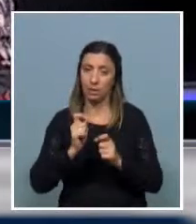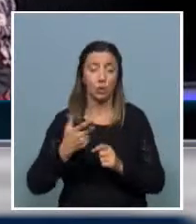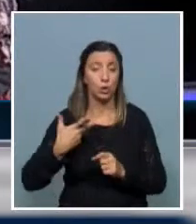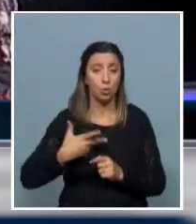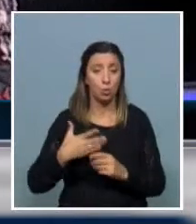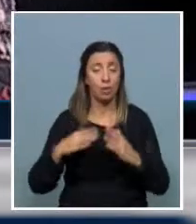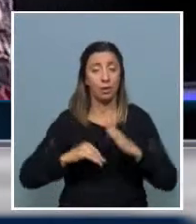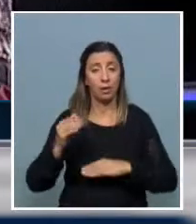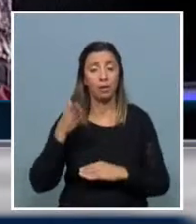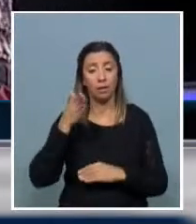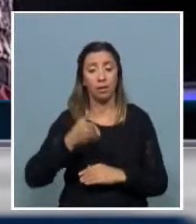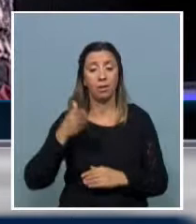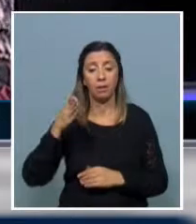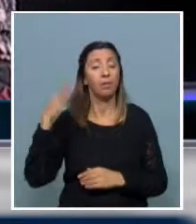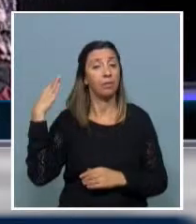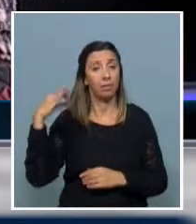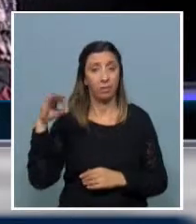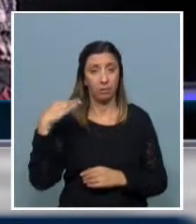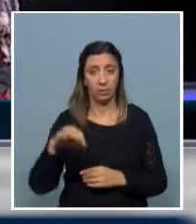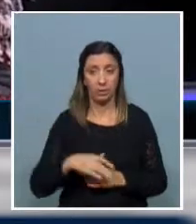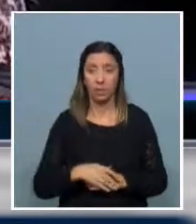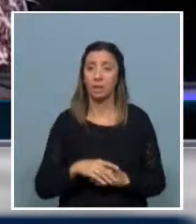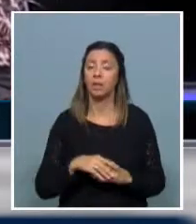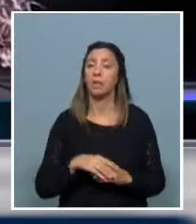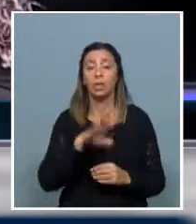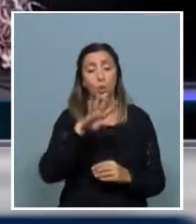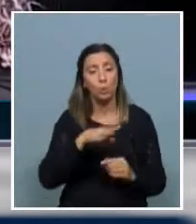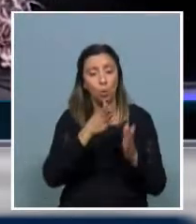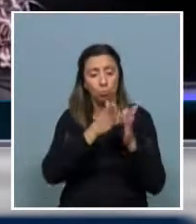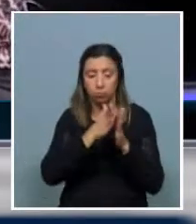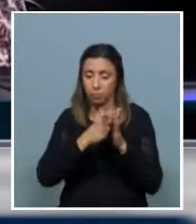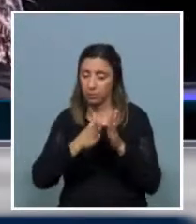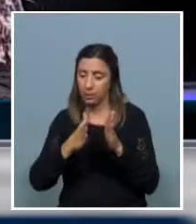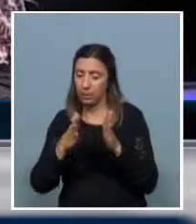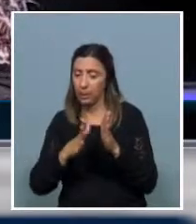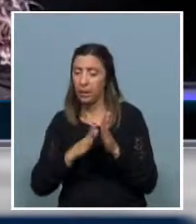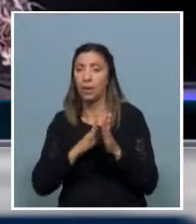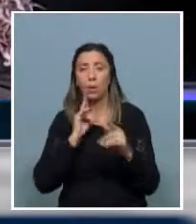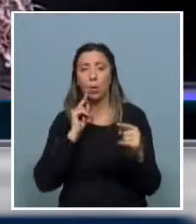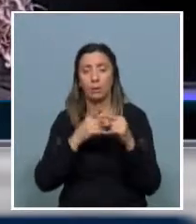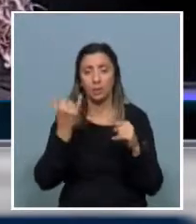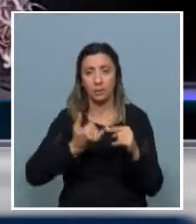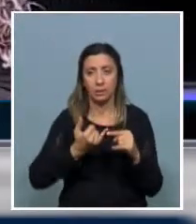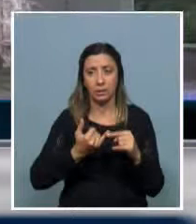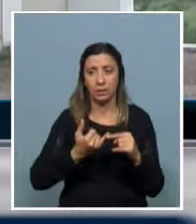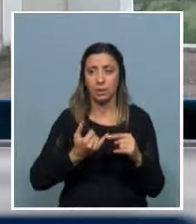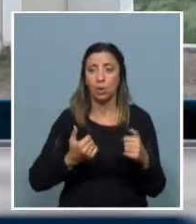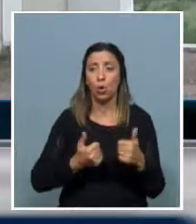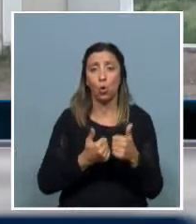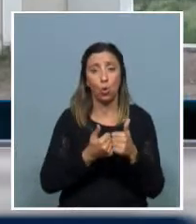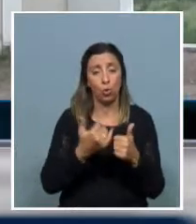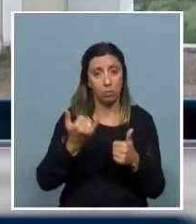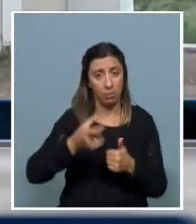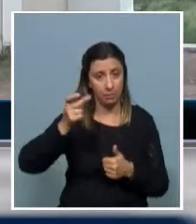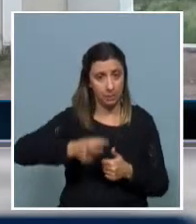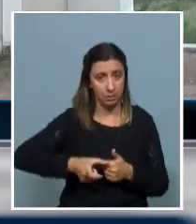periódicas a esa construcción de vivienda y el código de barras tenía la finalidad de que se pudiera tomar asistencia a